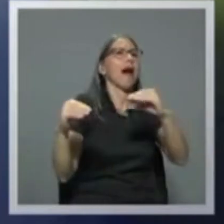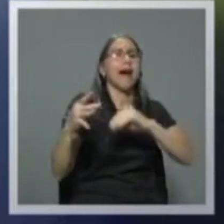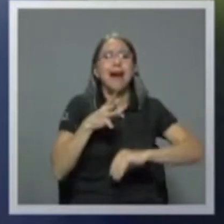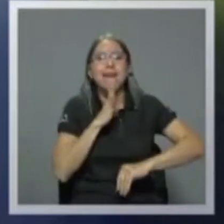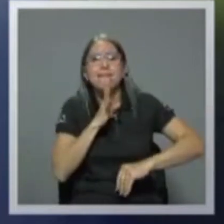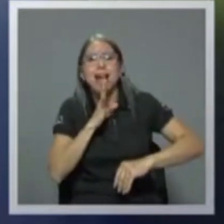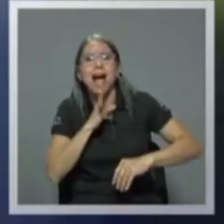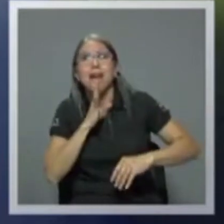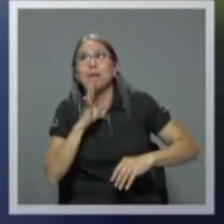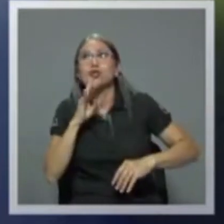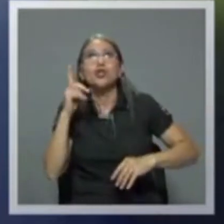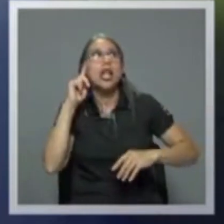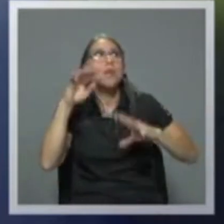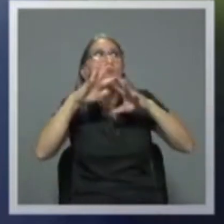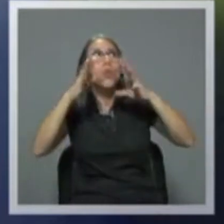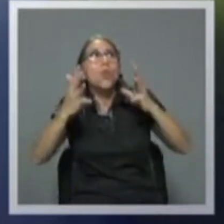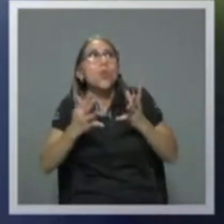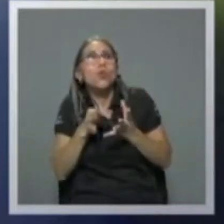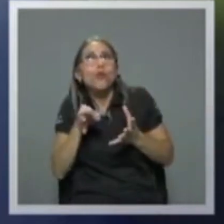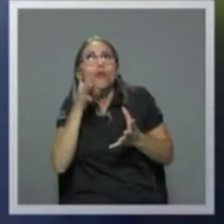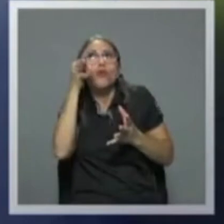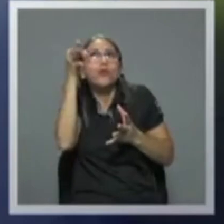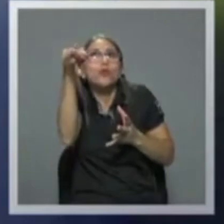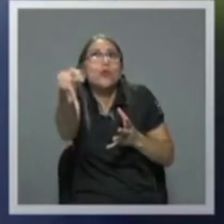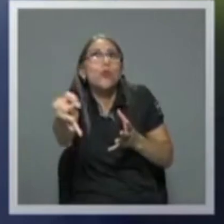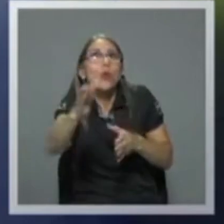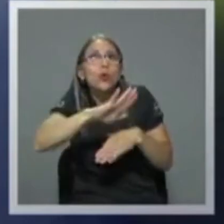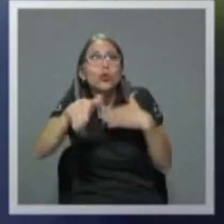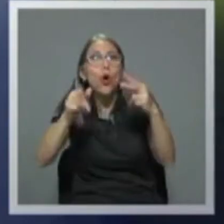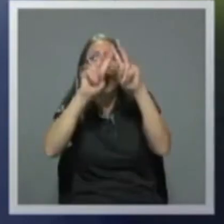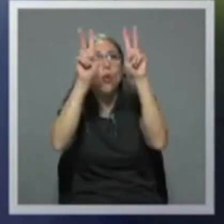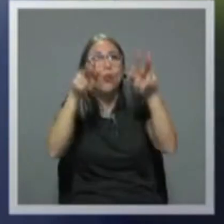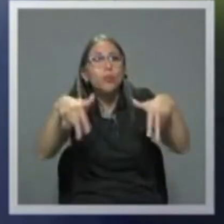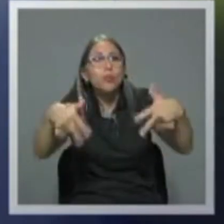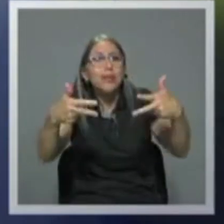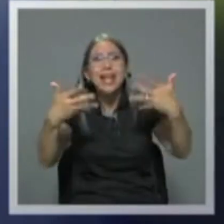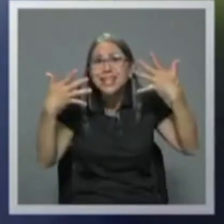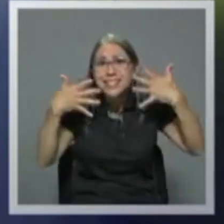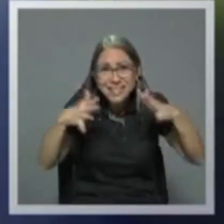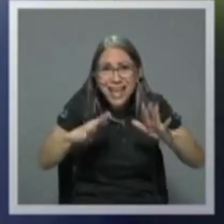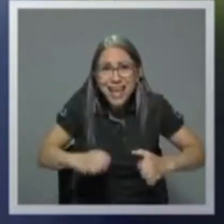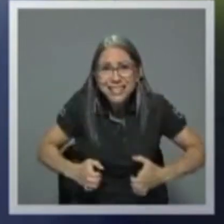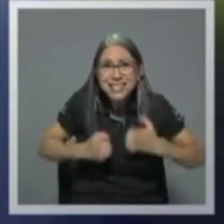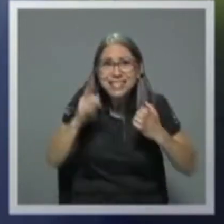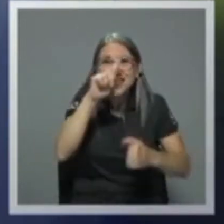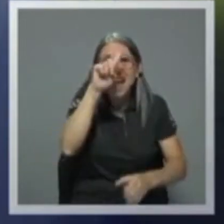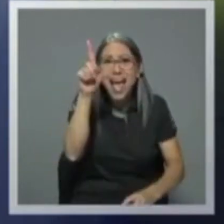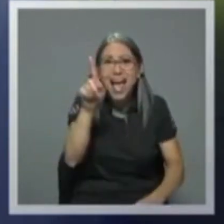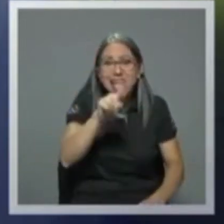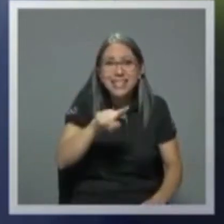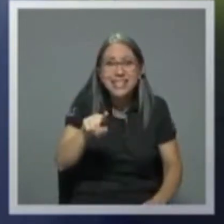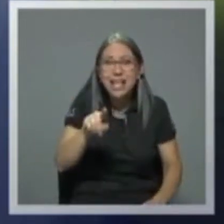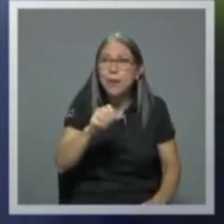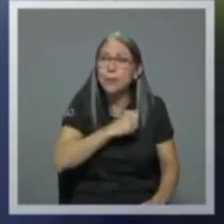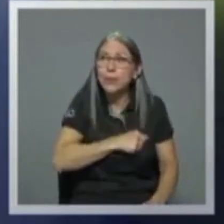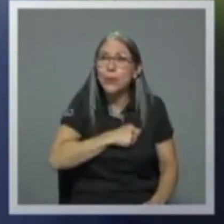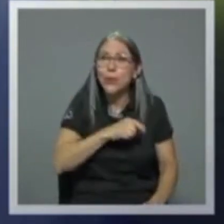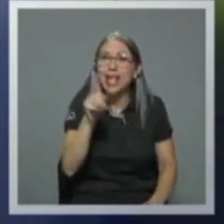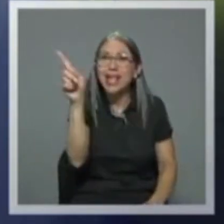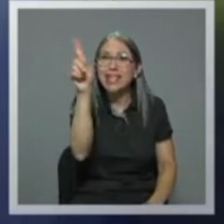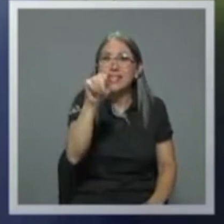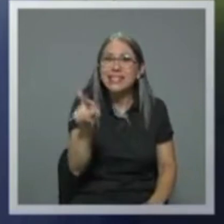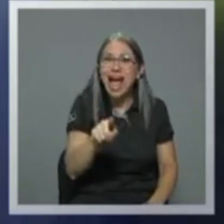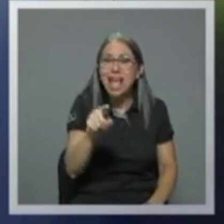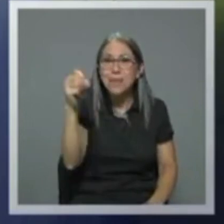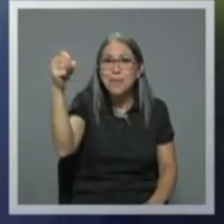por videoconferencias, pero no estábamos ahí. Ya Skype existía, casi que era la única herramienta en aquel entonces